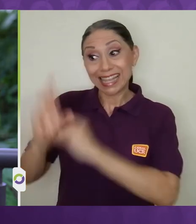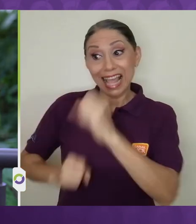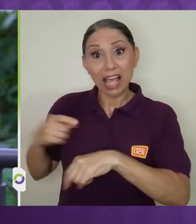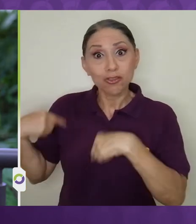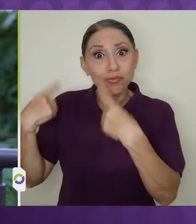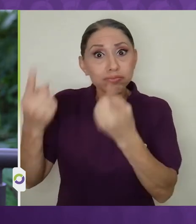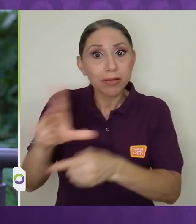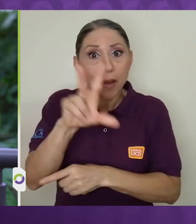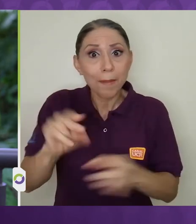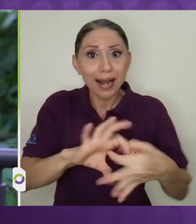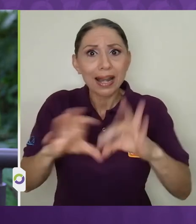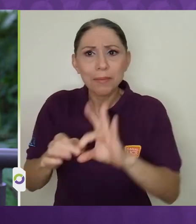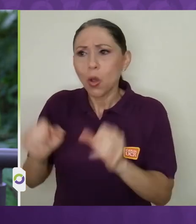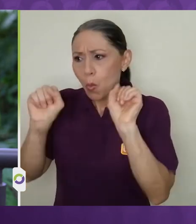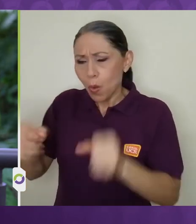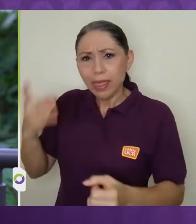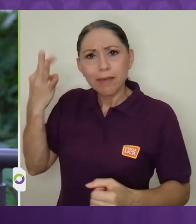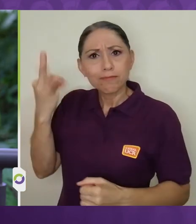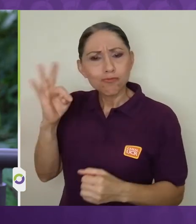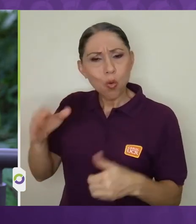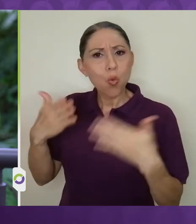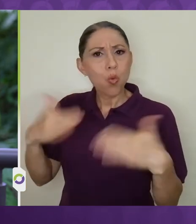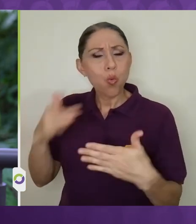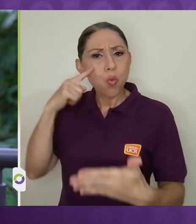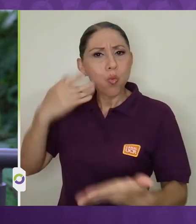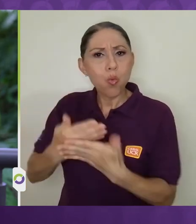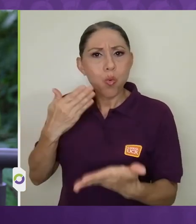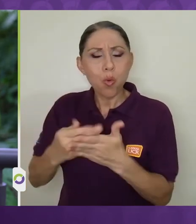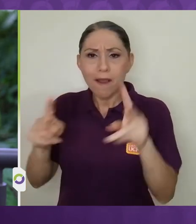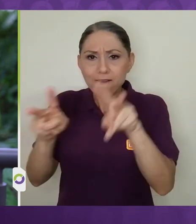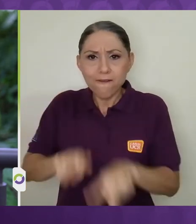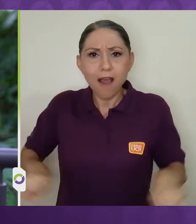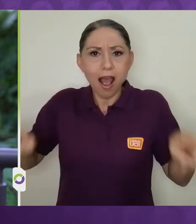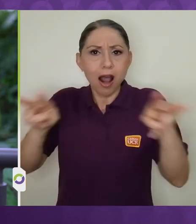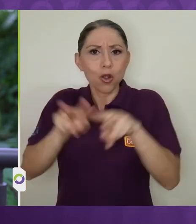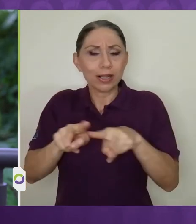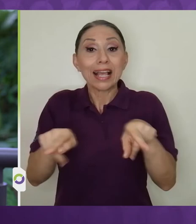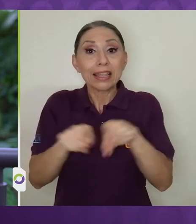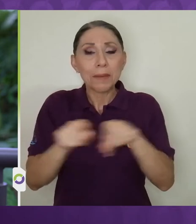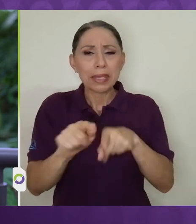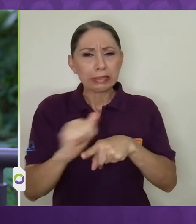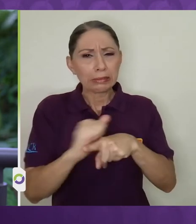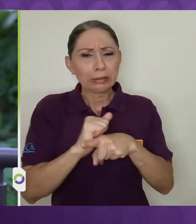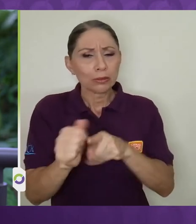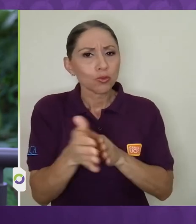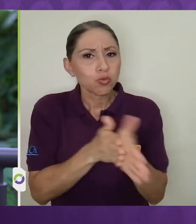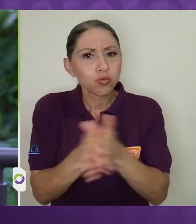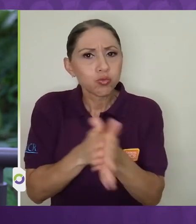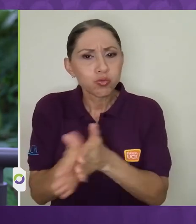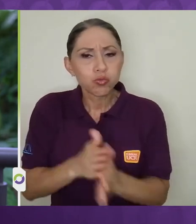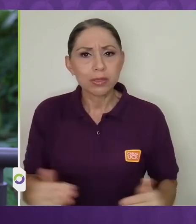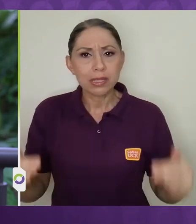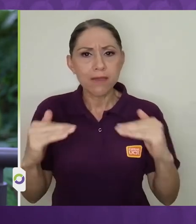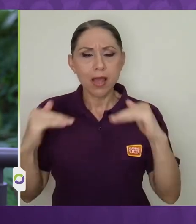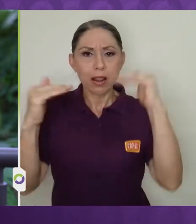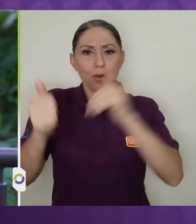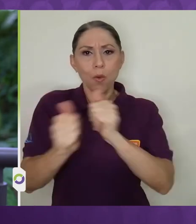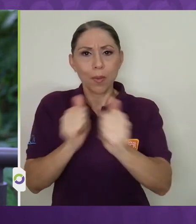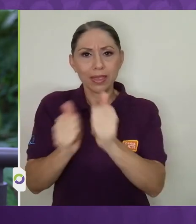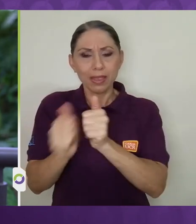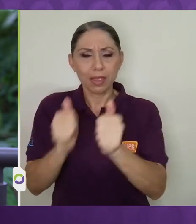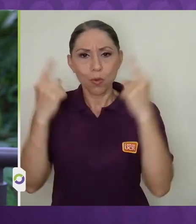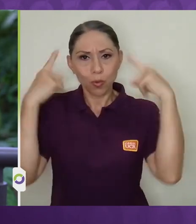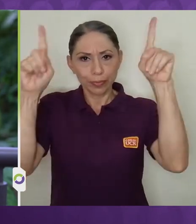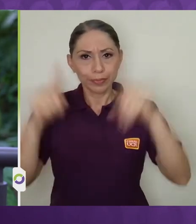dar testimonio de los maravillosos valores que se promueven en él y del increíble rendimiento que se requiere para llegar a tal nivel competitivo.